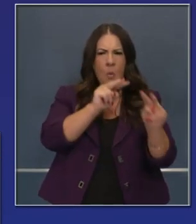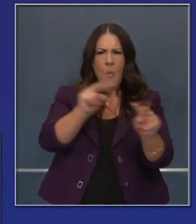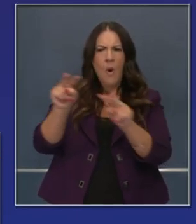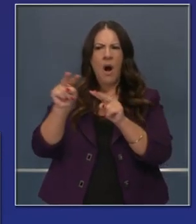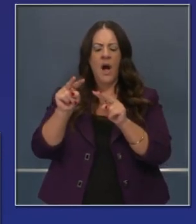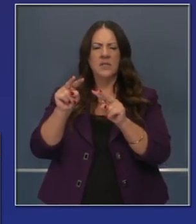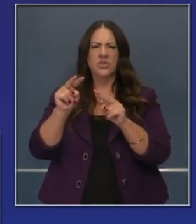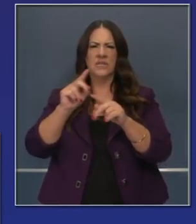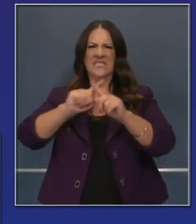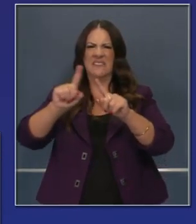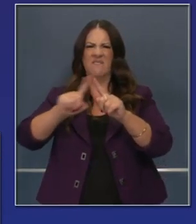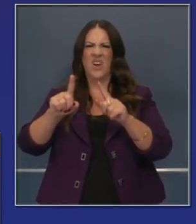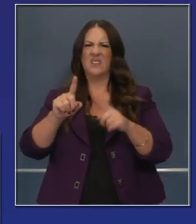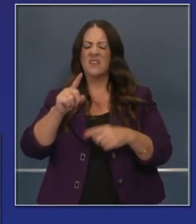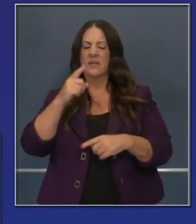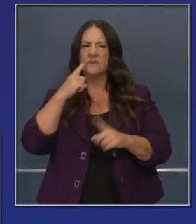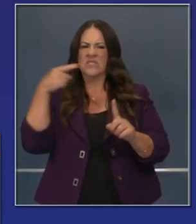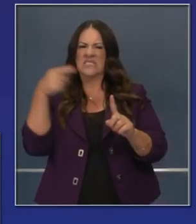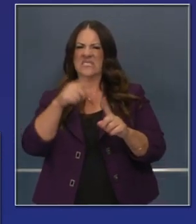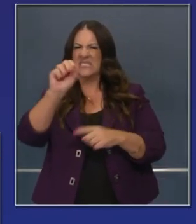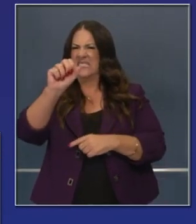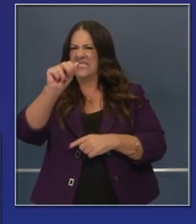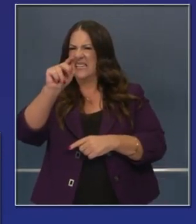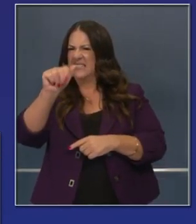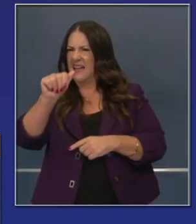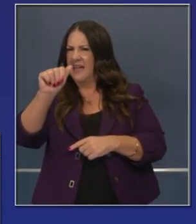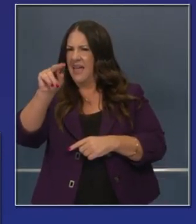muchos recursos para combatir incendios,